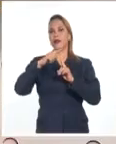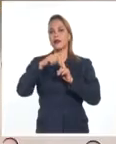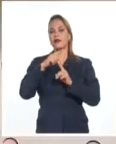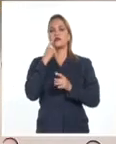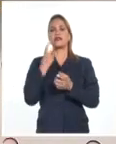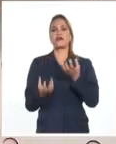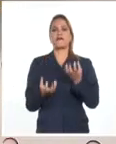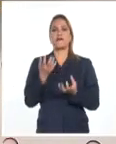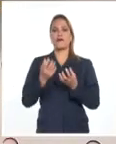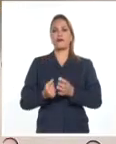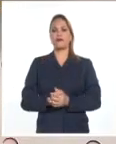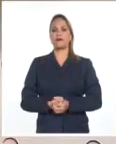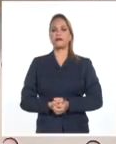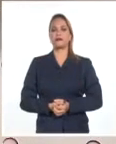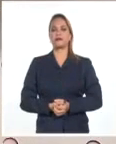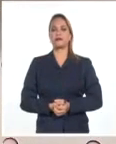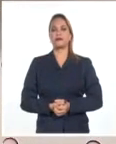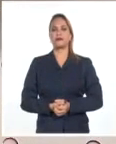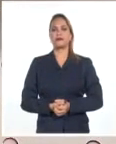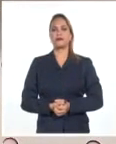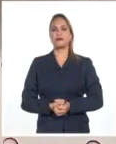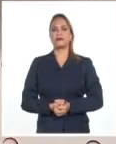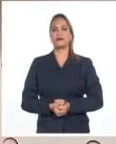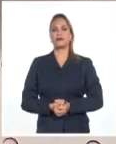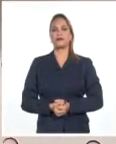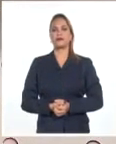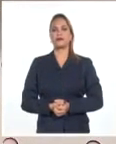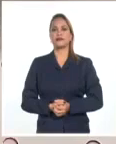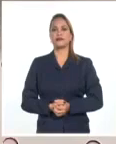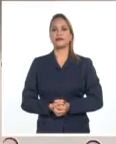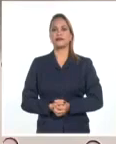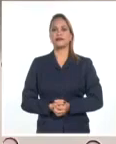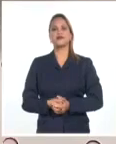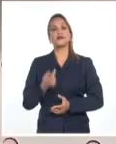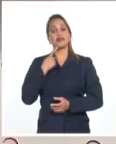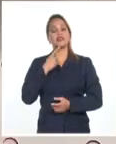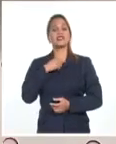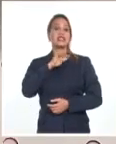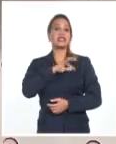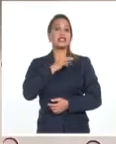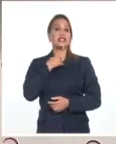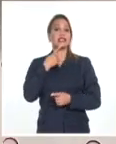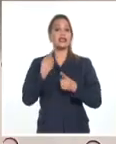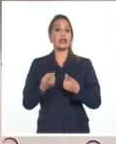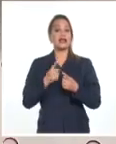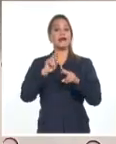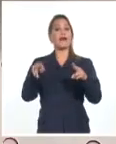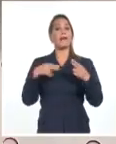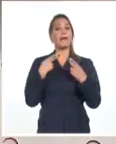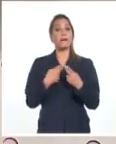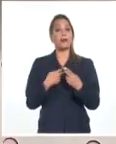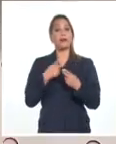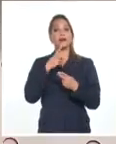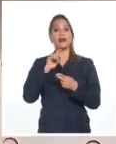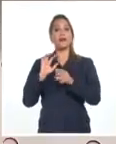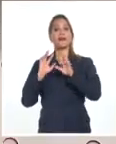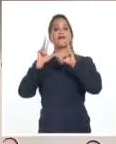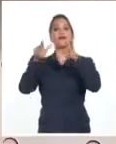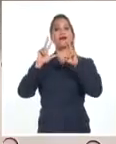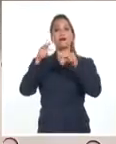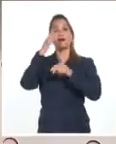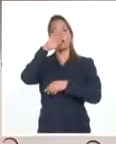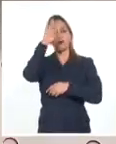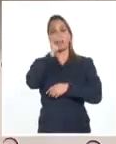Cienfuegos. Todavía se sienten los ecos del campeonato de las pequeñas ligas de béisbol en Cuba, ganado por Santa